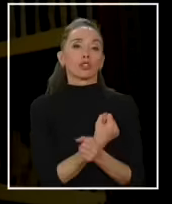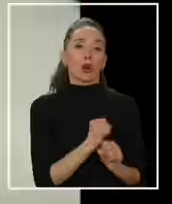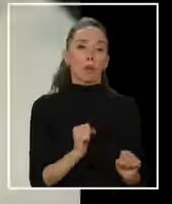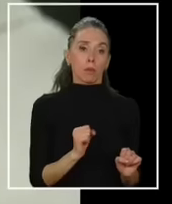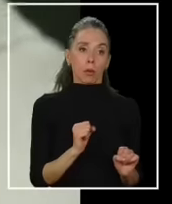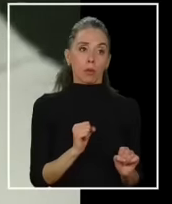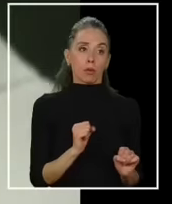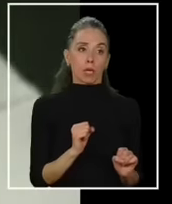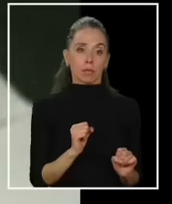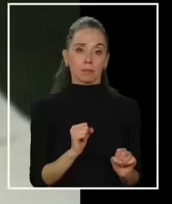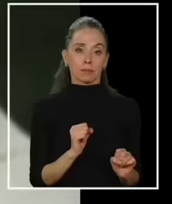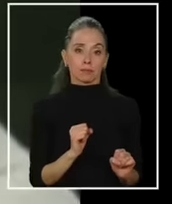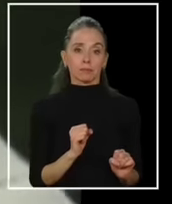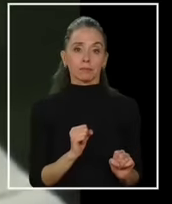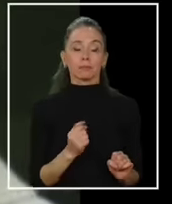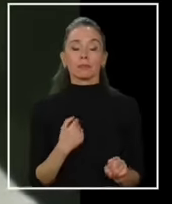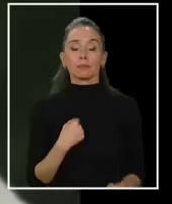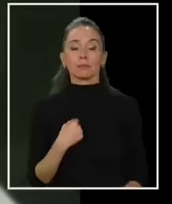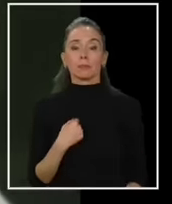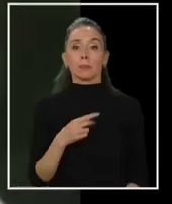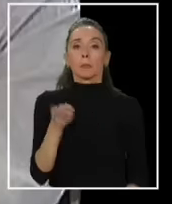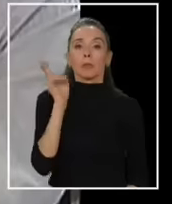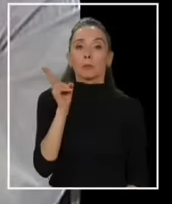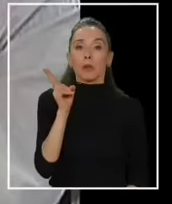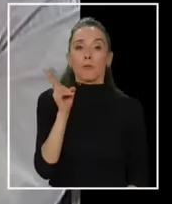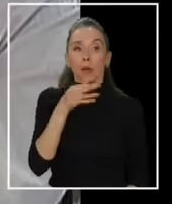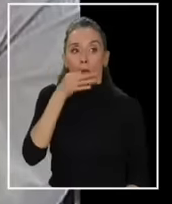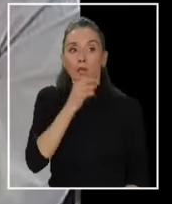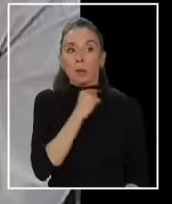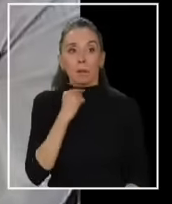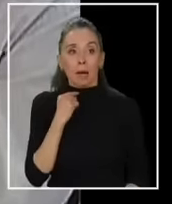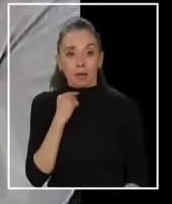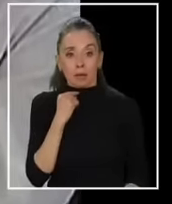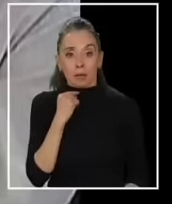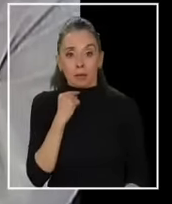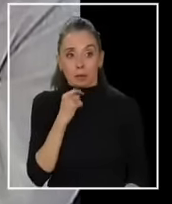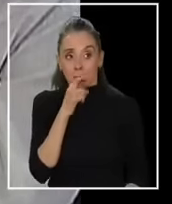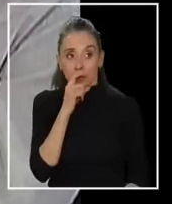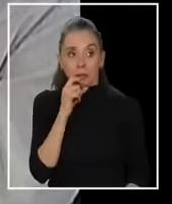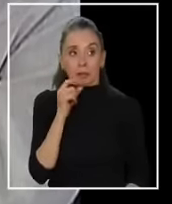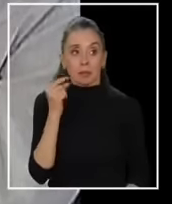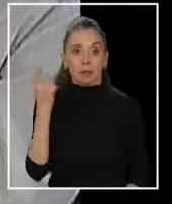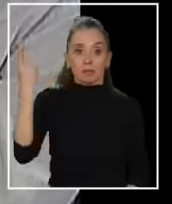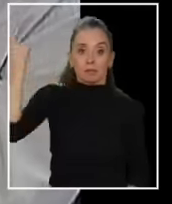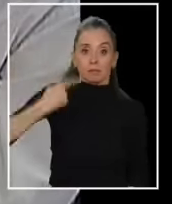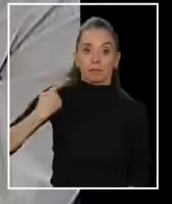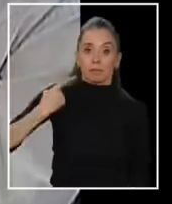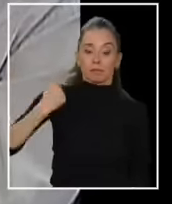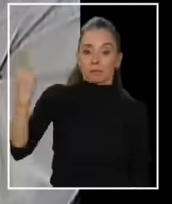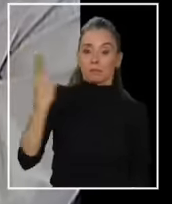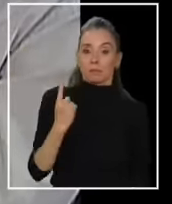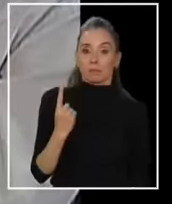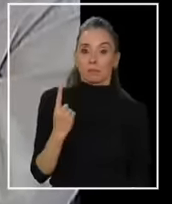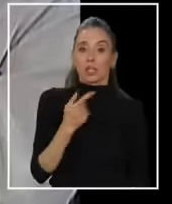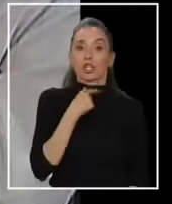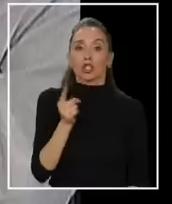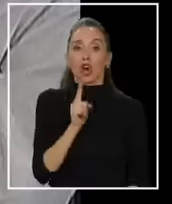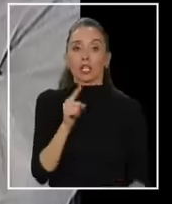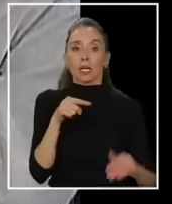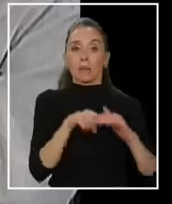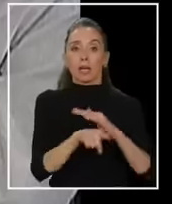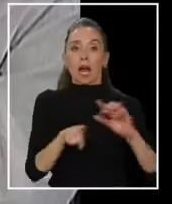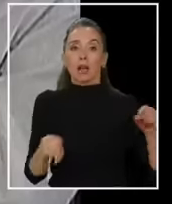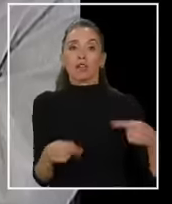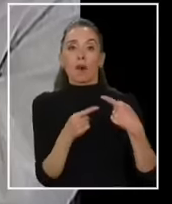porque tuve una restricción que me vino autoritativamente diciendo no queremos entrar